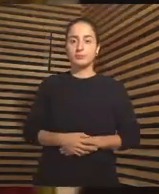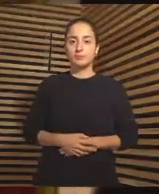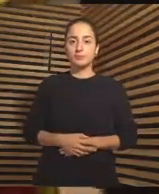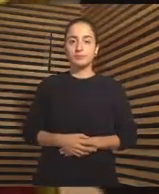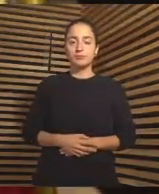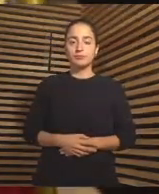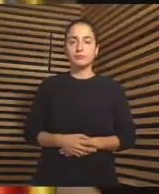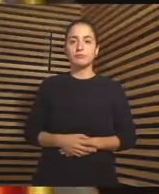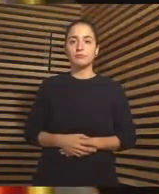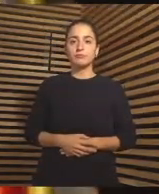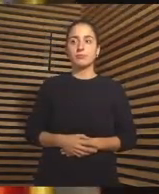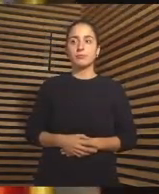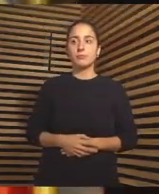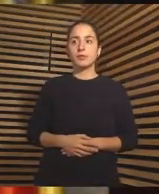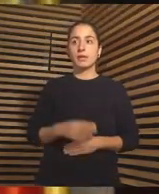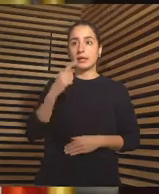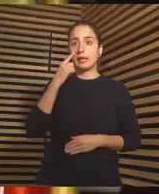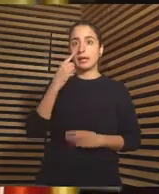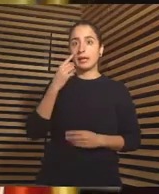Vamos a ver,